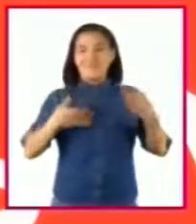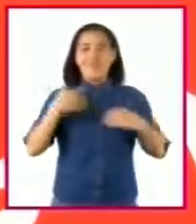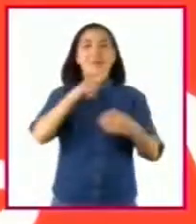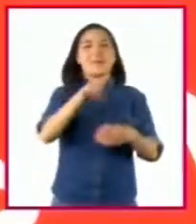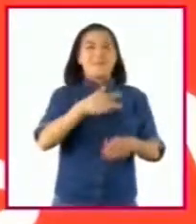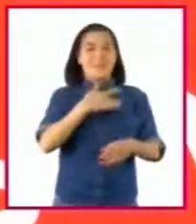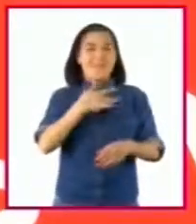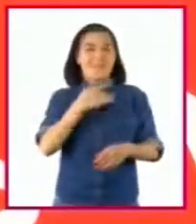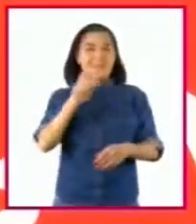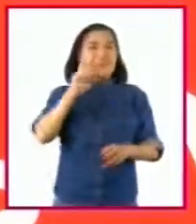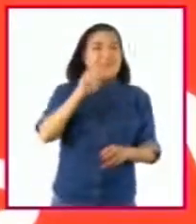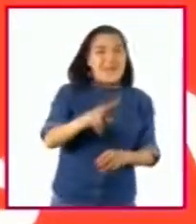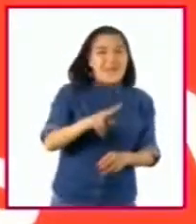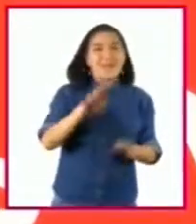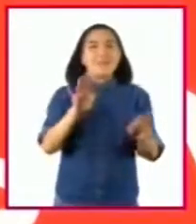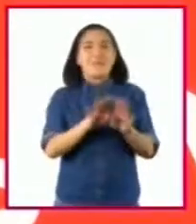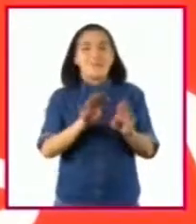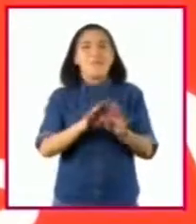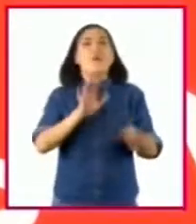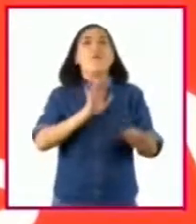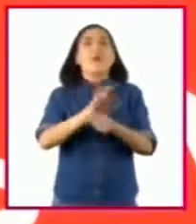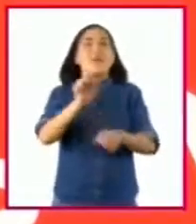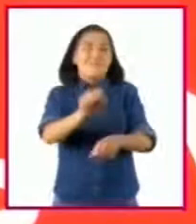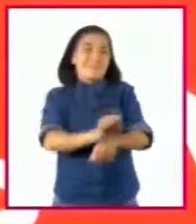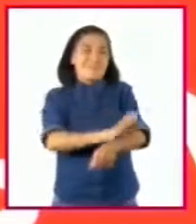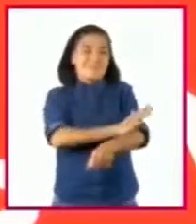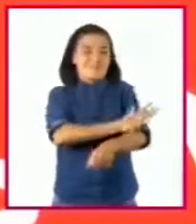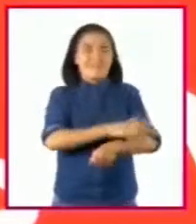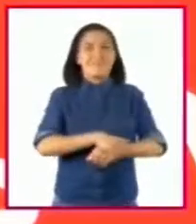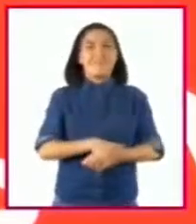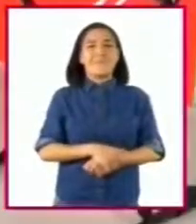sentidos y ver qué emociones nos provoca.